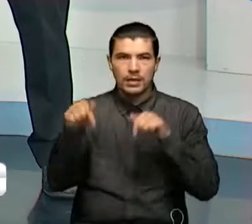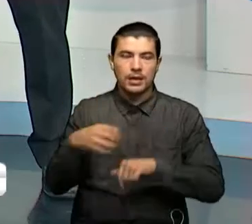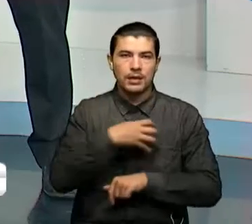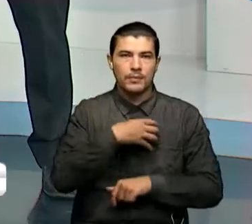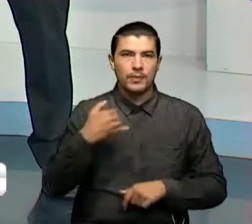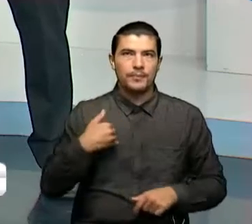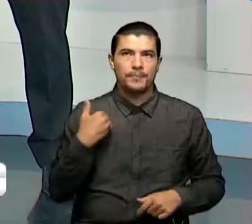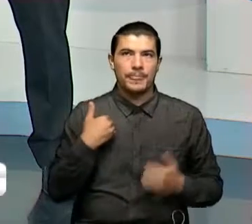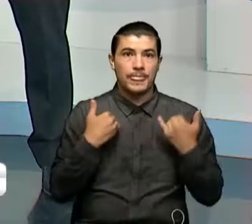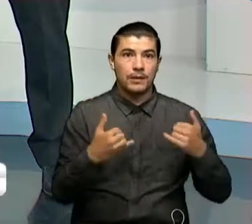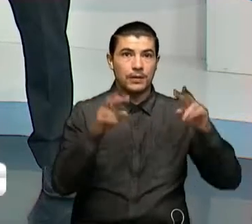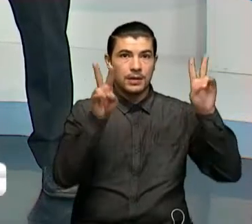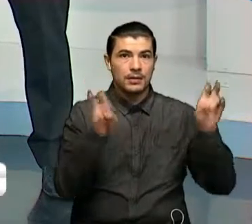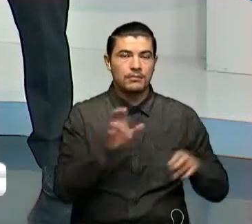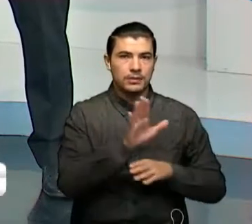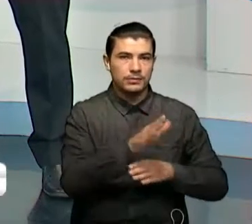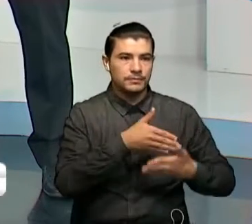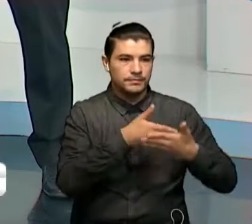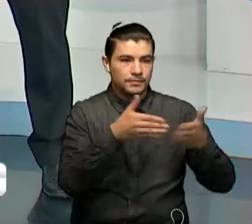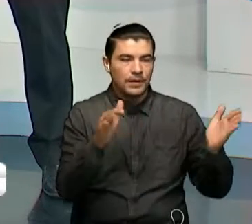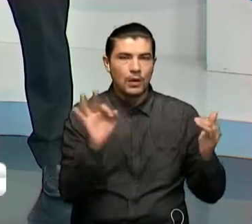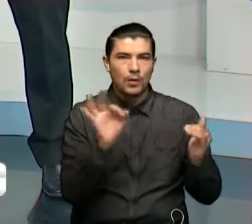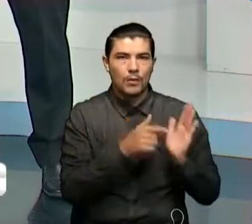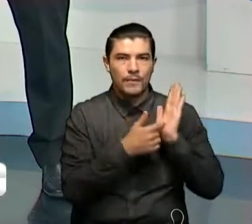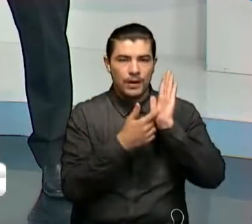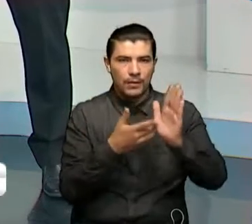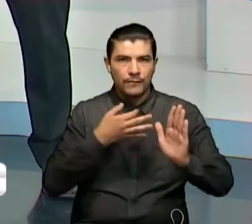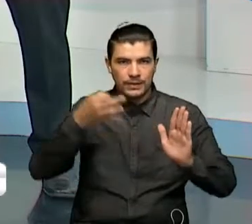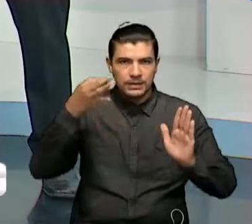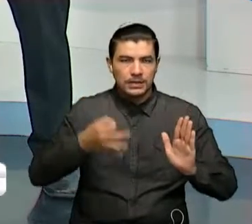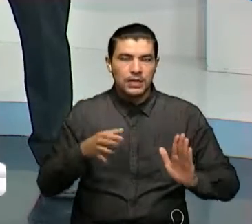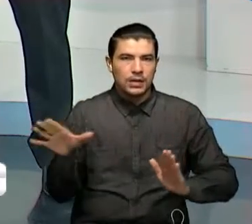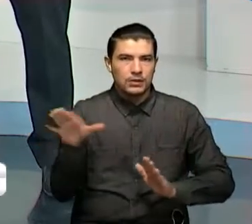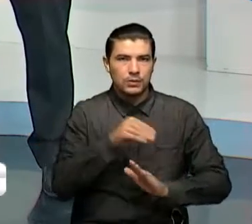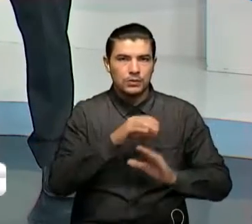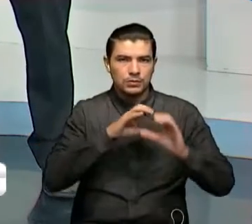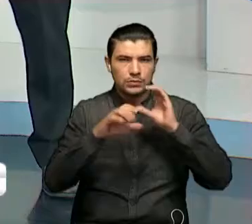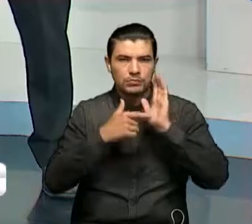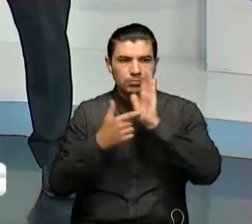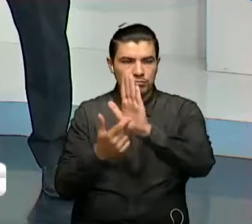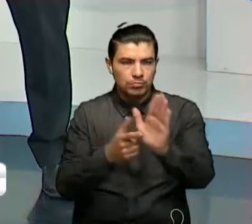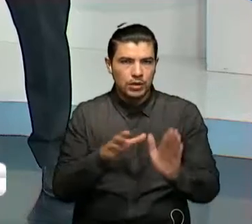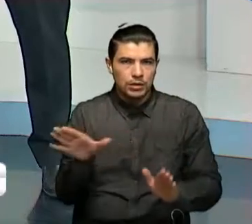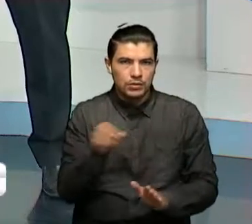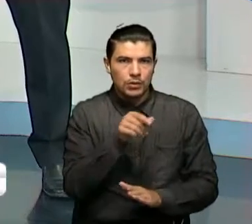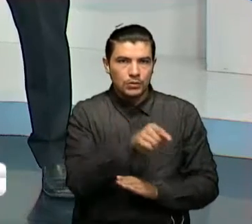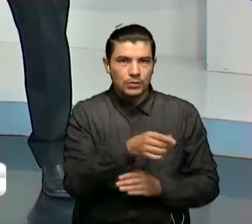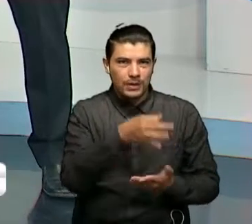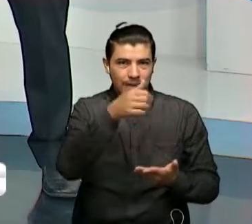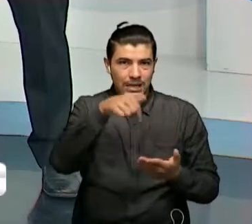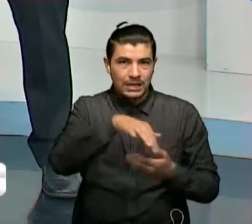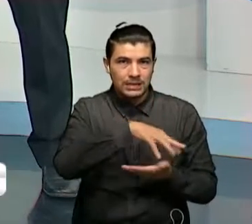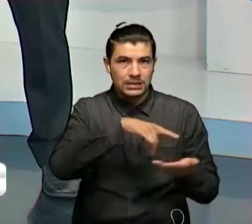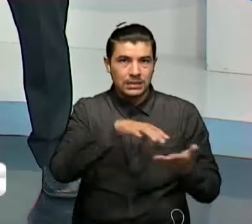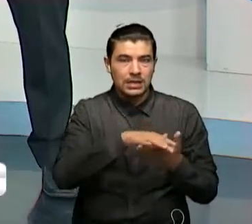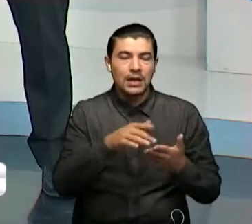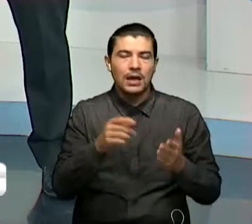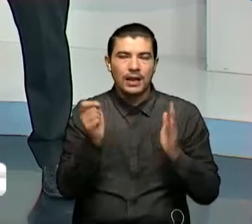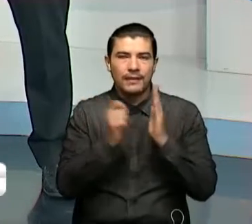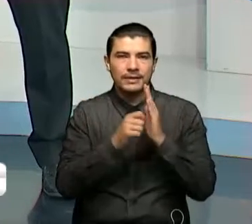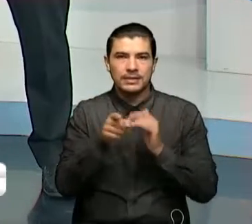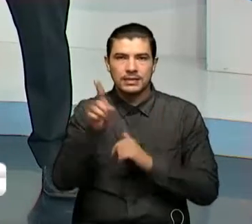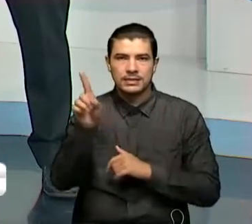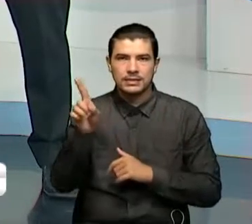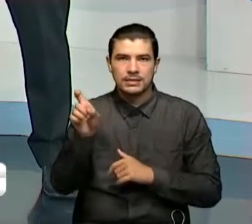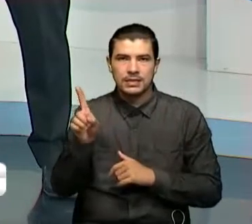hablamos ahora de la inauguración lo mejor de la presentación oficial ante los principales medios de comunicación de la capital santandereana de la versión número 16